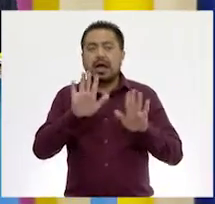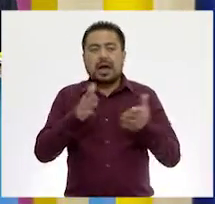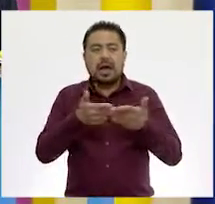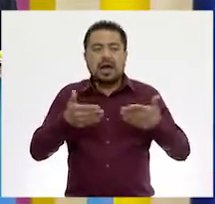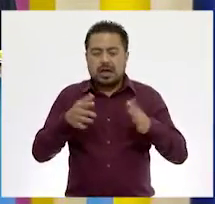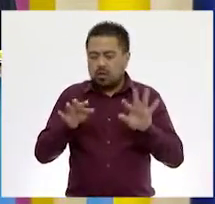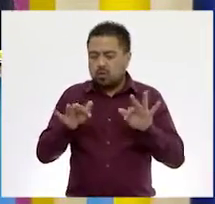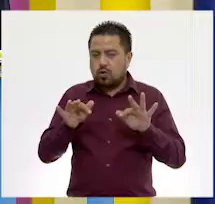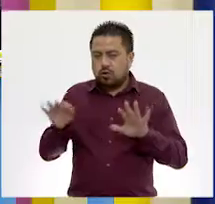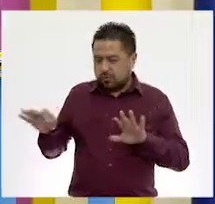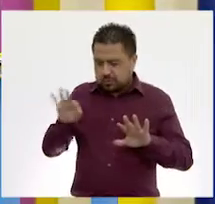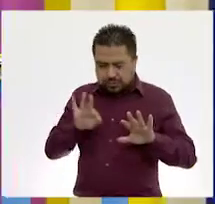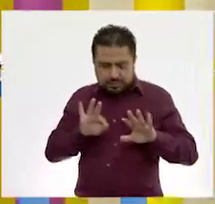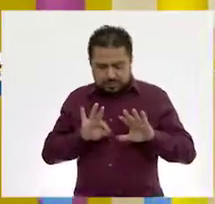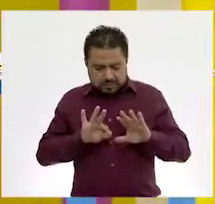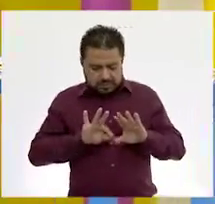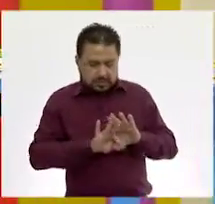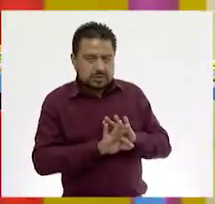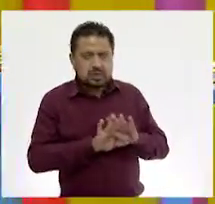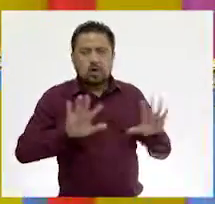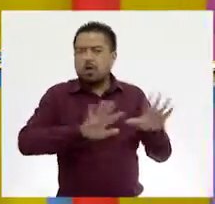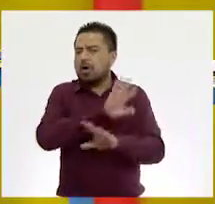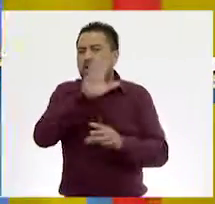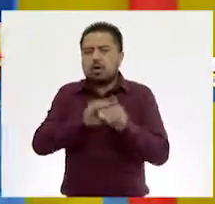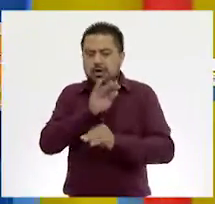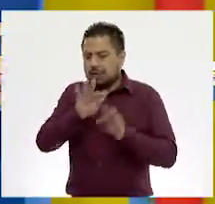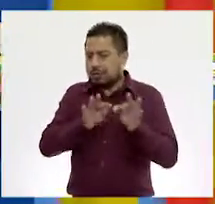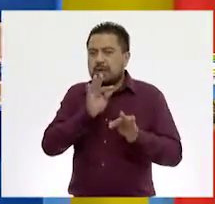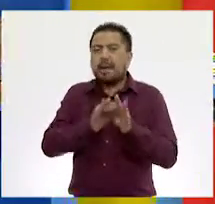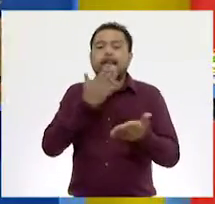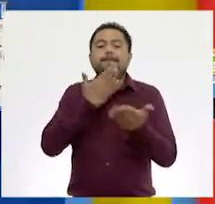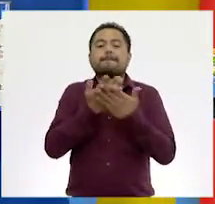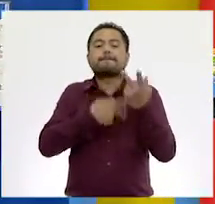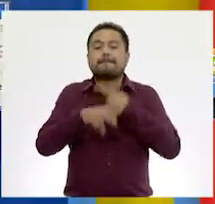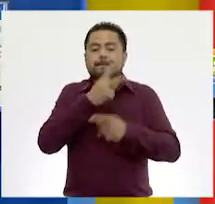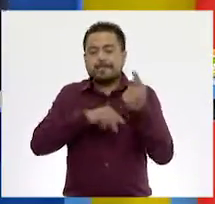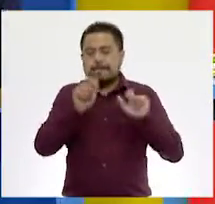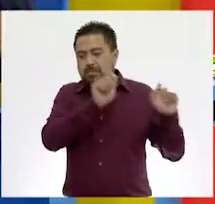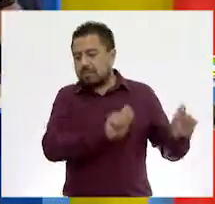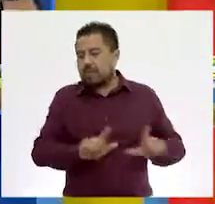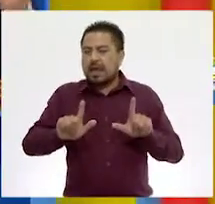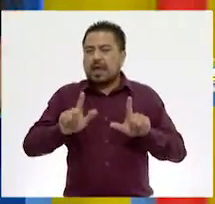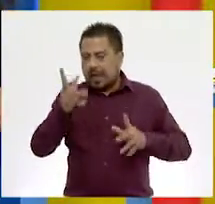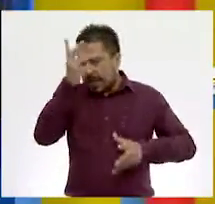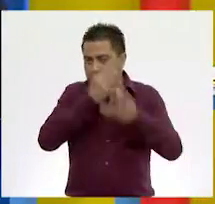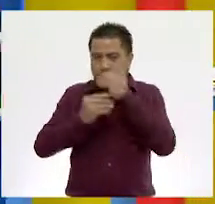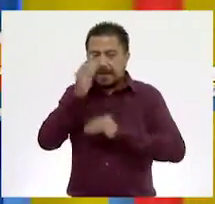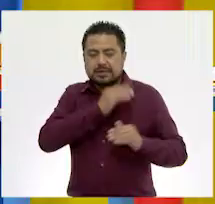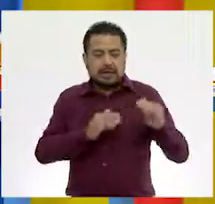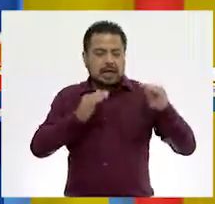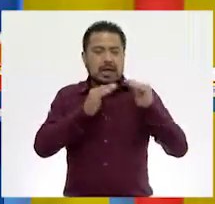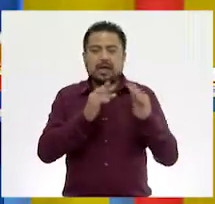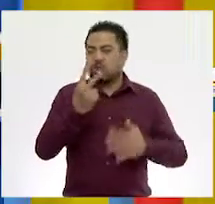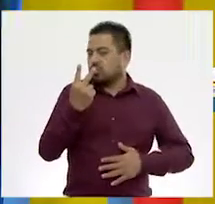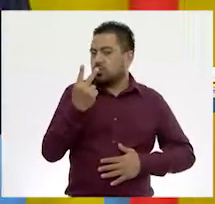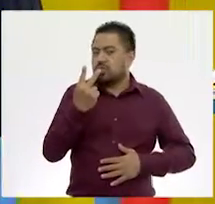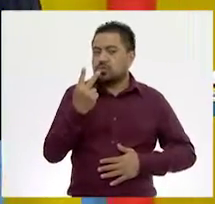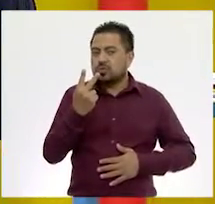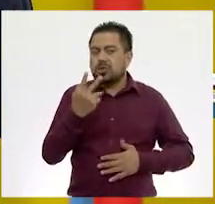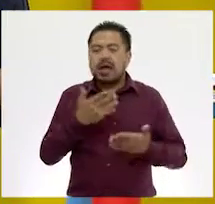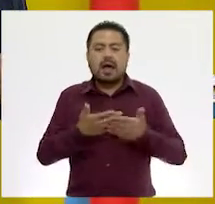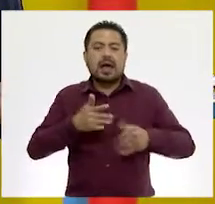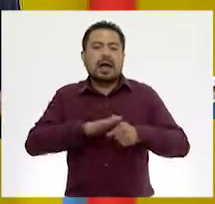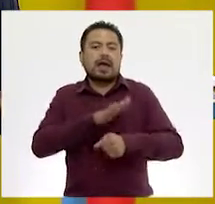Ahora lo guardo en esta bolsita y todo listo. Bienvenidas y bienvenidos a su programa de Aprende en Casa 2, a